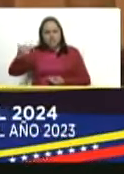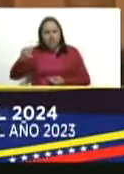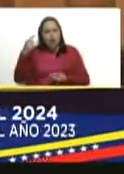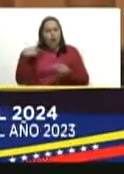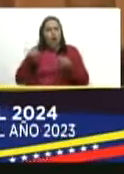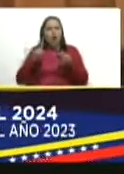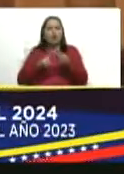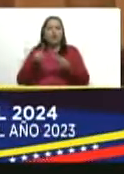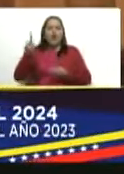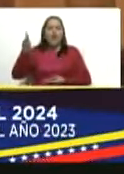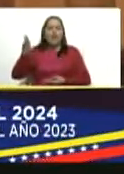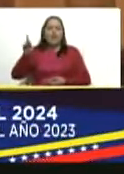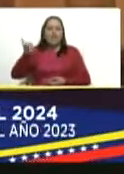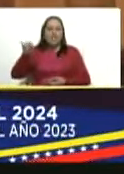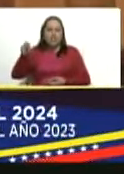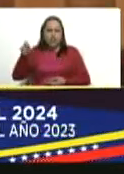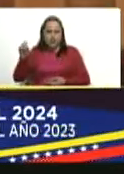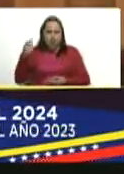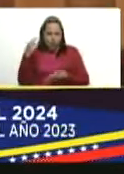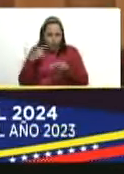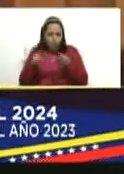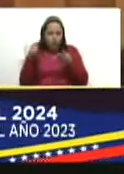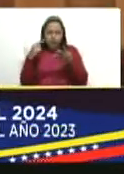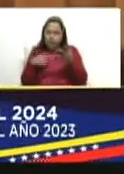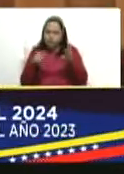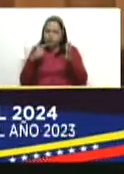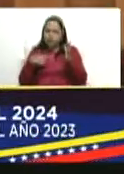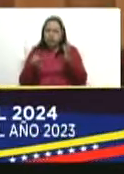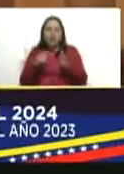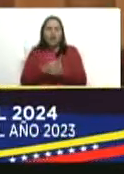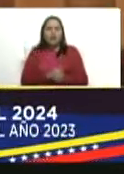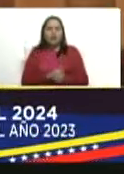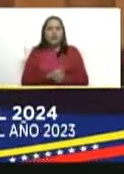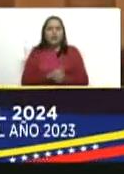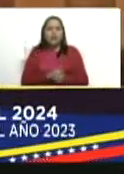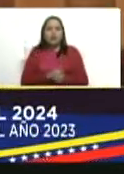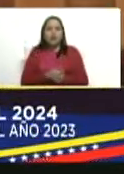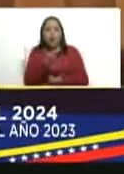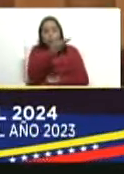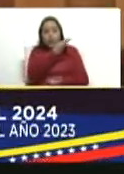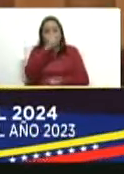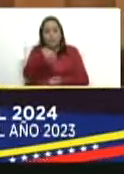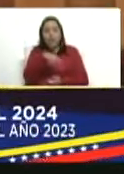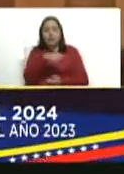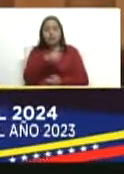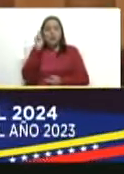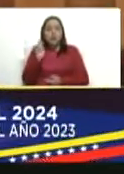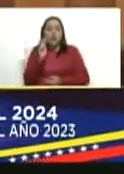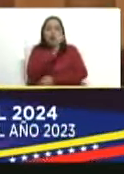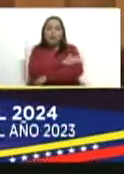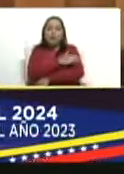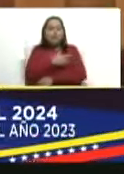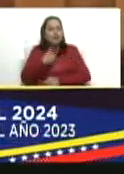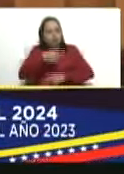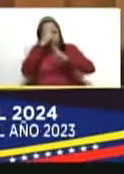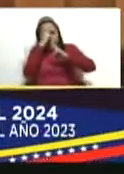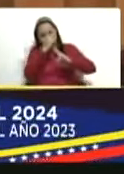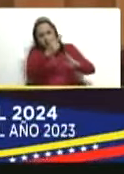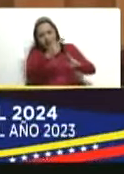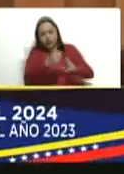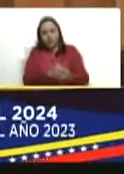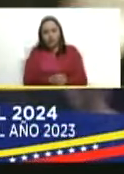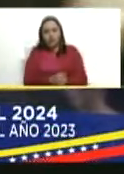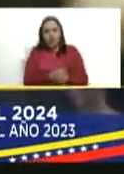diputado Oscar Ronderos, el diputado José Gregorio Correa, también a ustedes. Mi respeto por